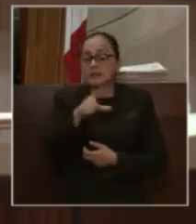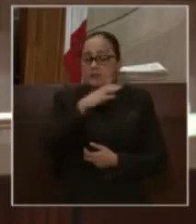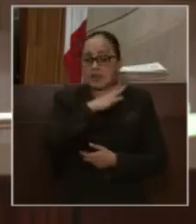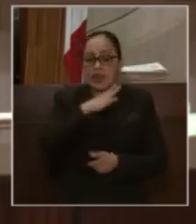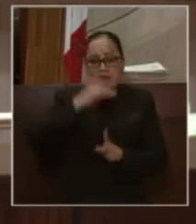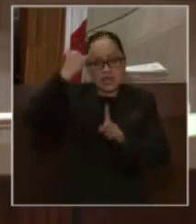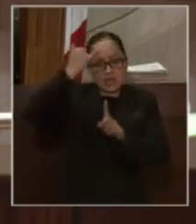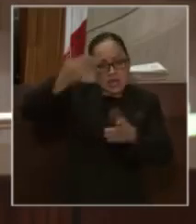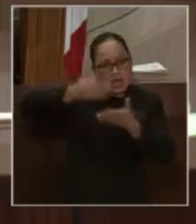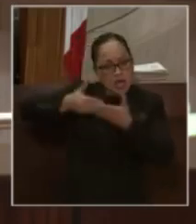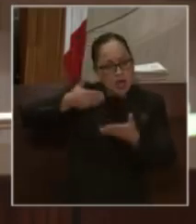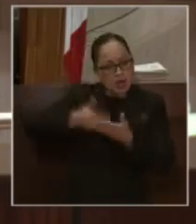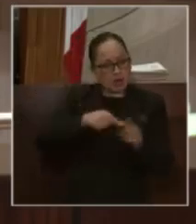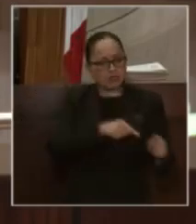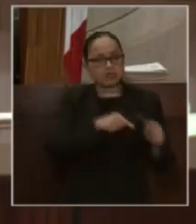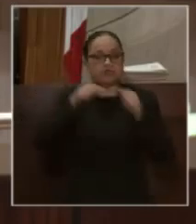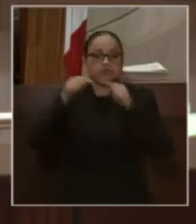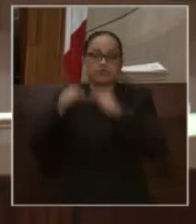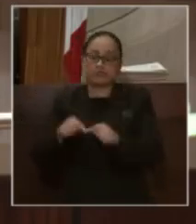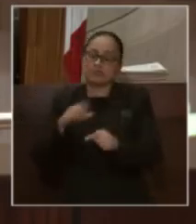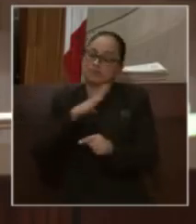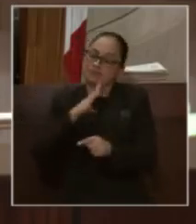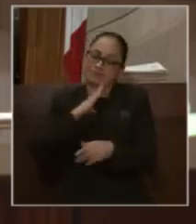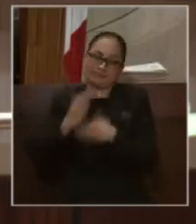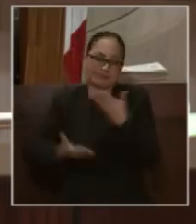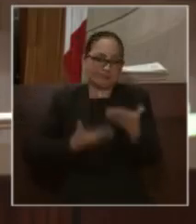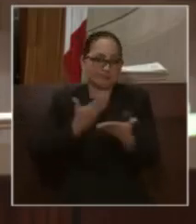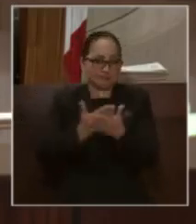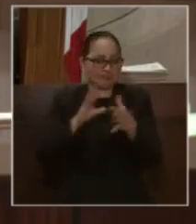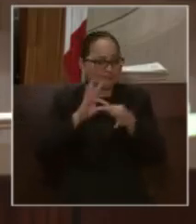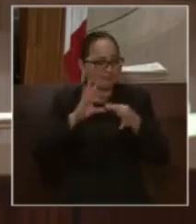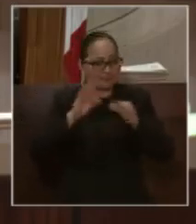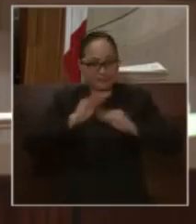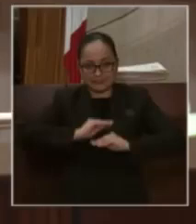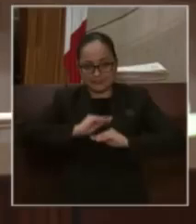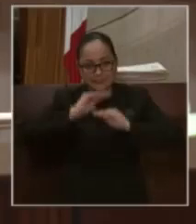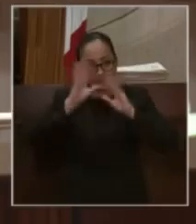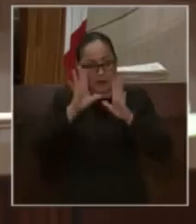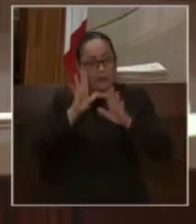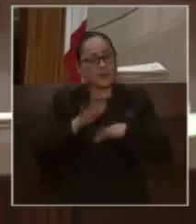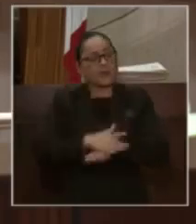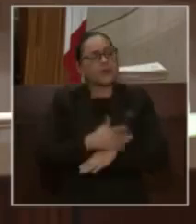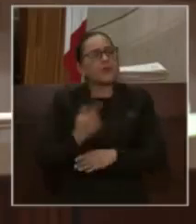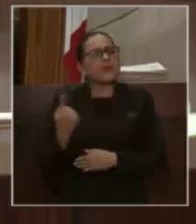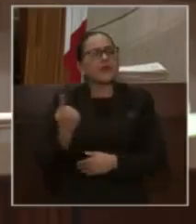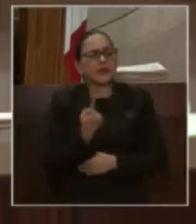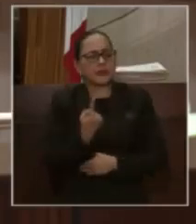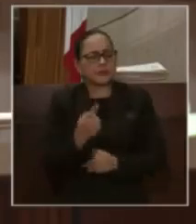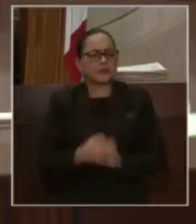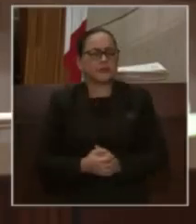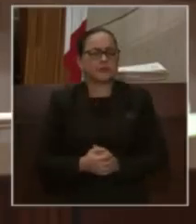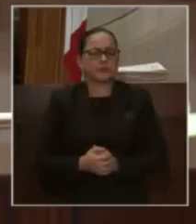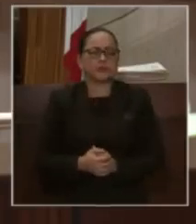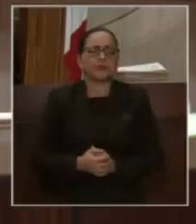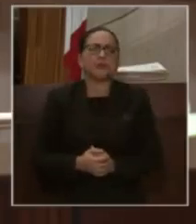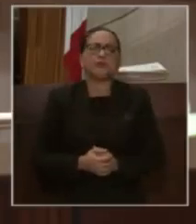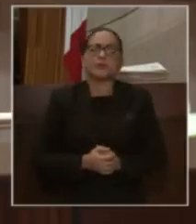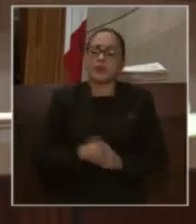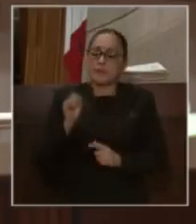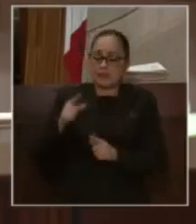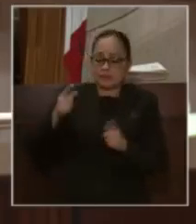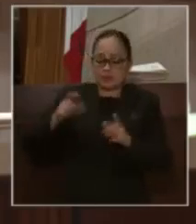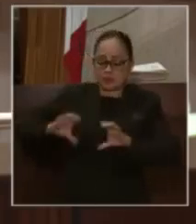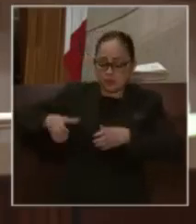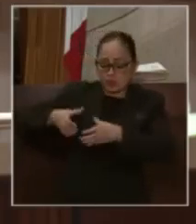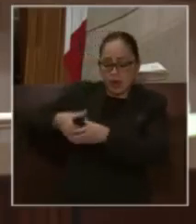impeius, que en este caso me parece que el proyecto lo presenta de manera correcta, toda vez que el